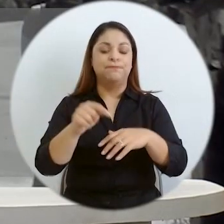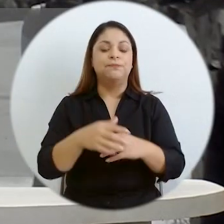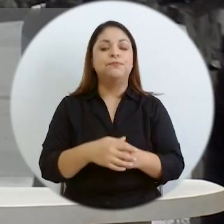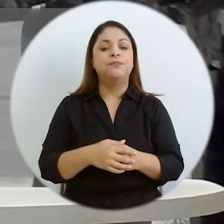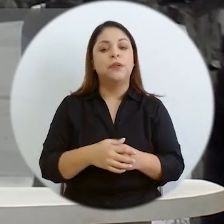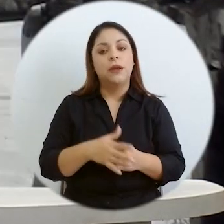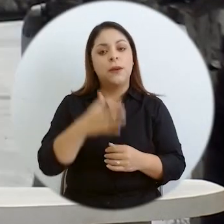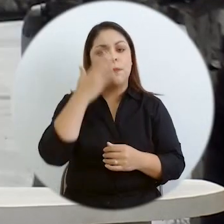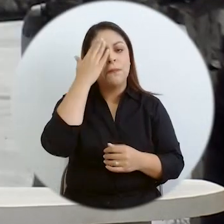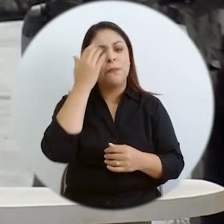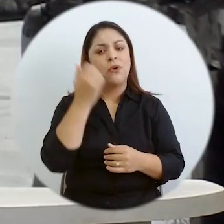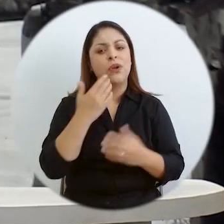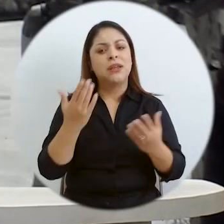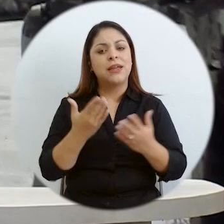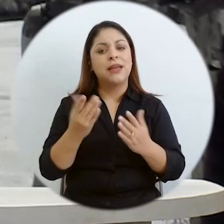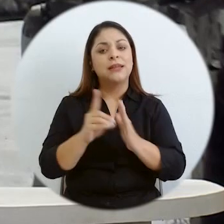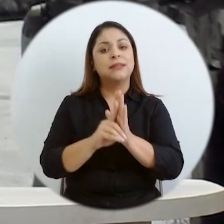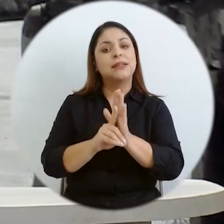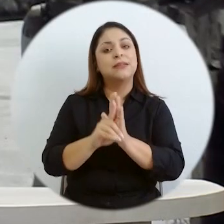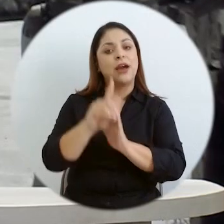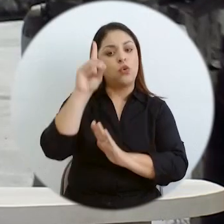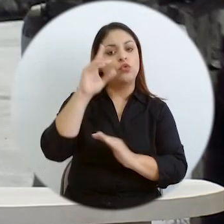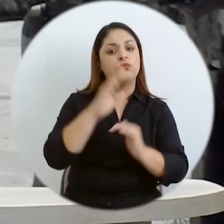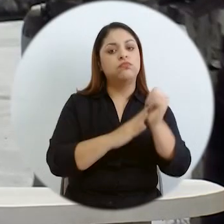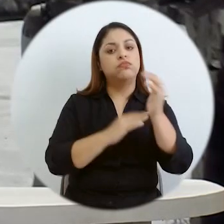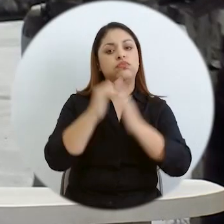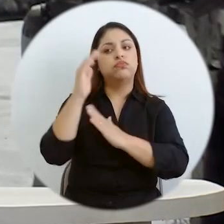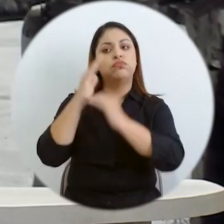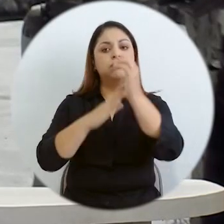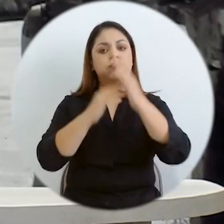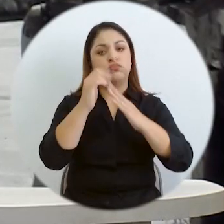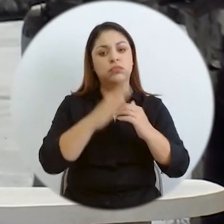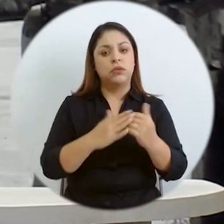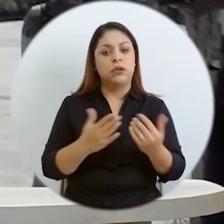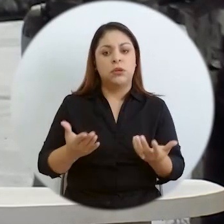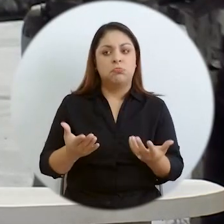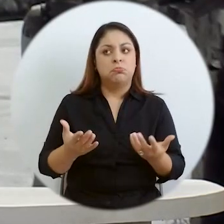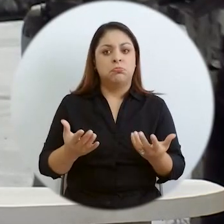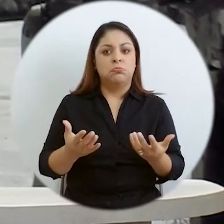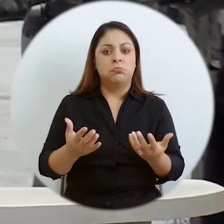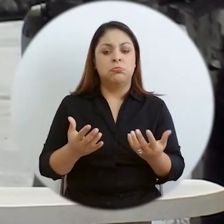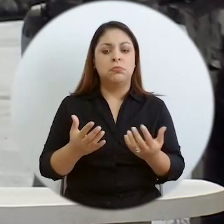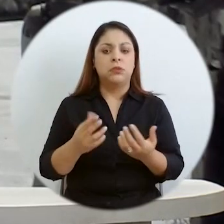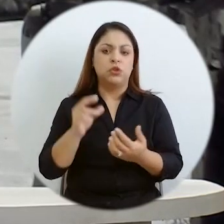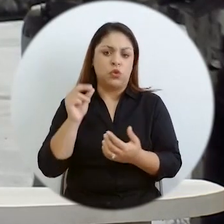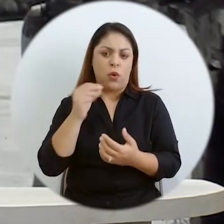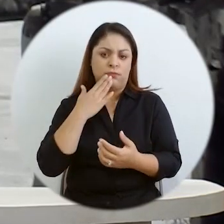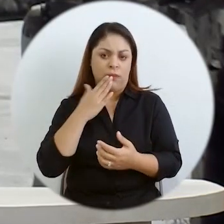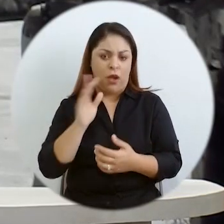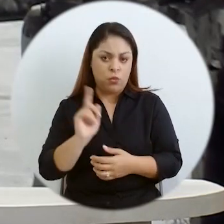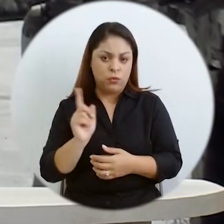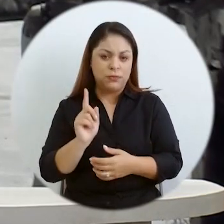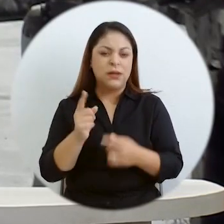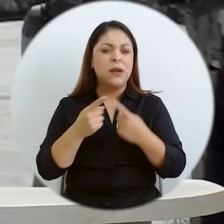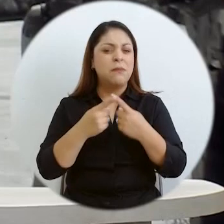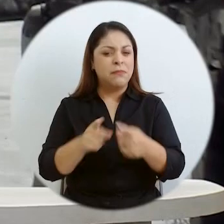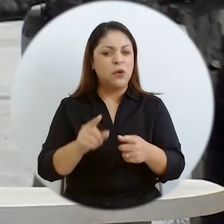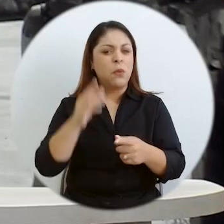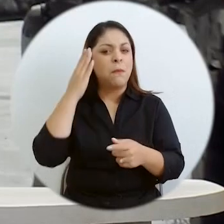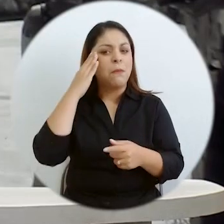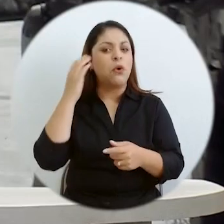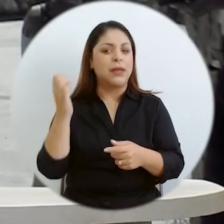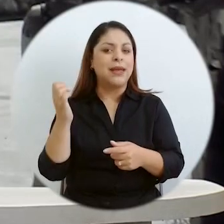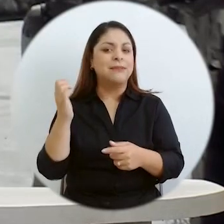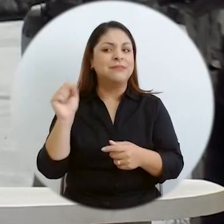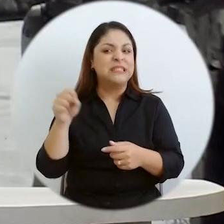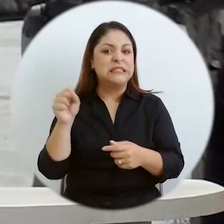caso particular el desarrollo inmobiliario, que usualmente no es visto con malos ojos, podría ser motivo para